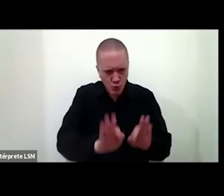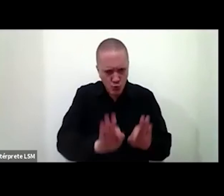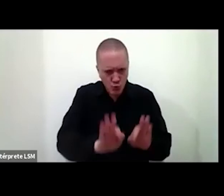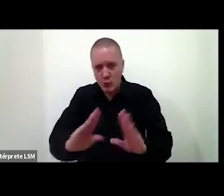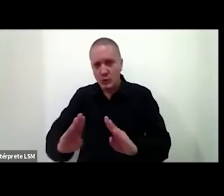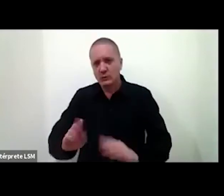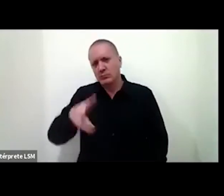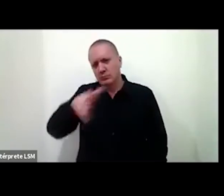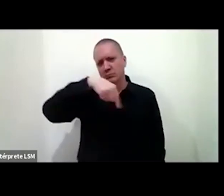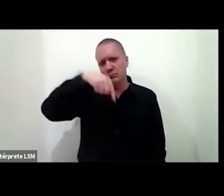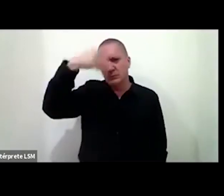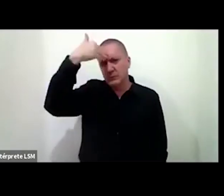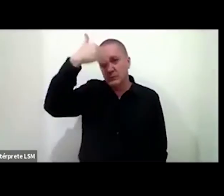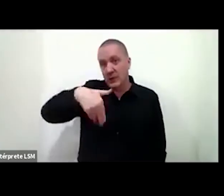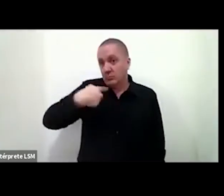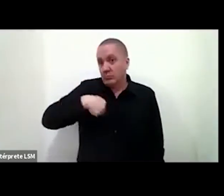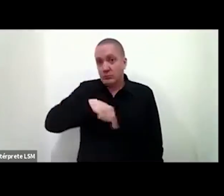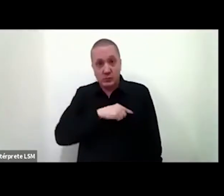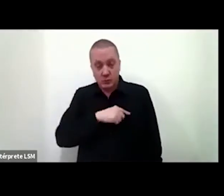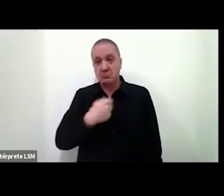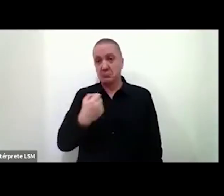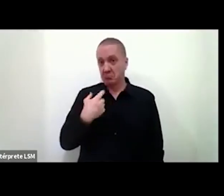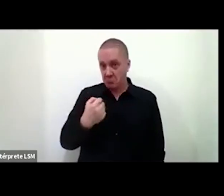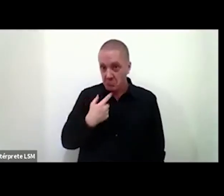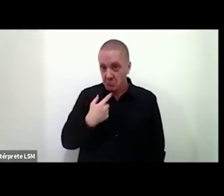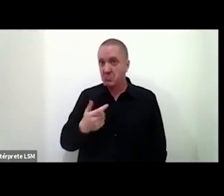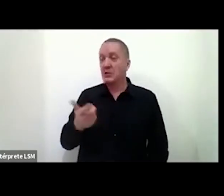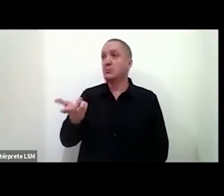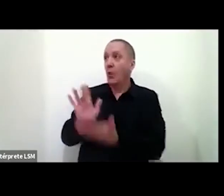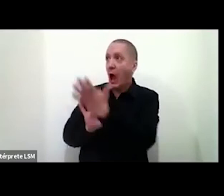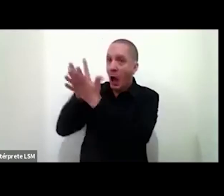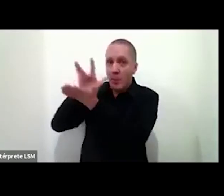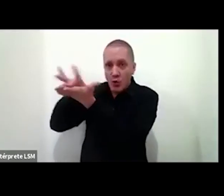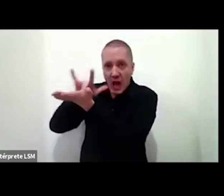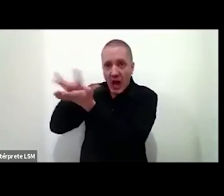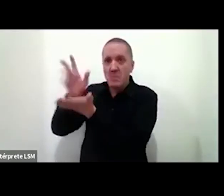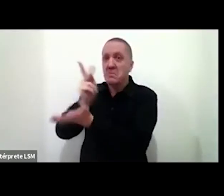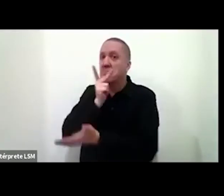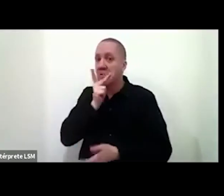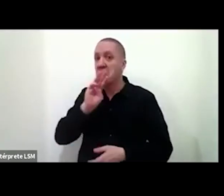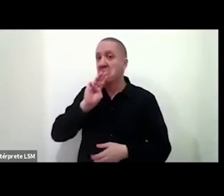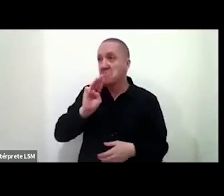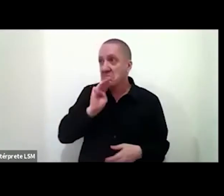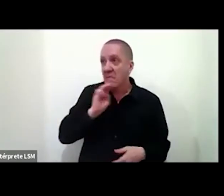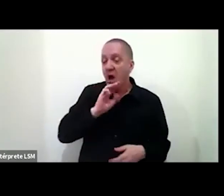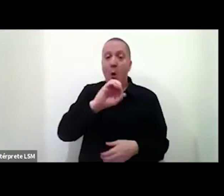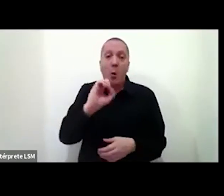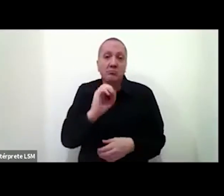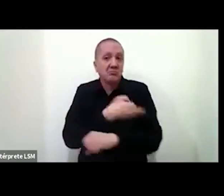quienes mantenemos a nuestros padres y a otros miembros de la familia, sobreviviendo también en este contexto.